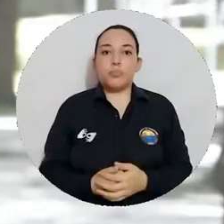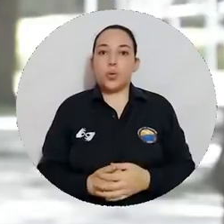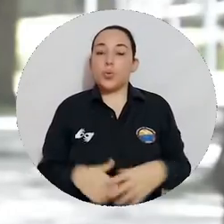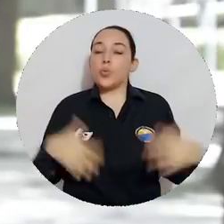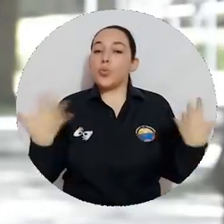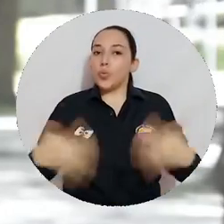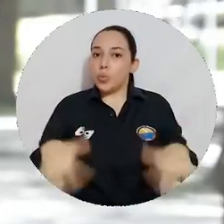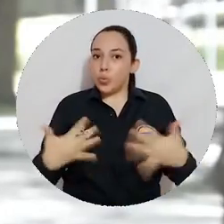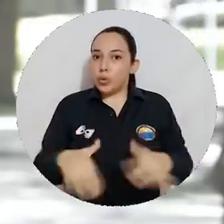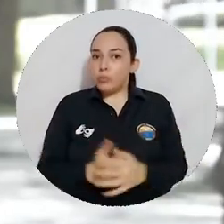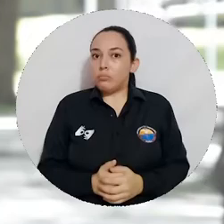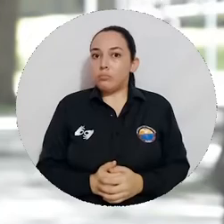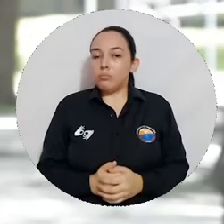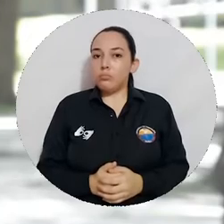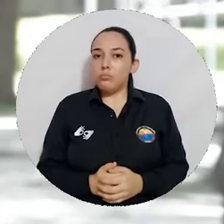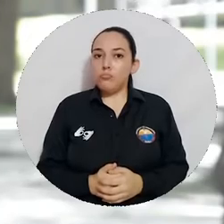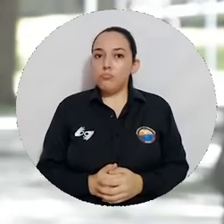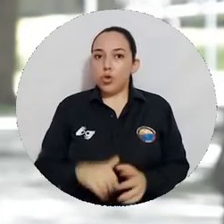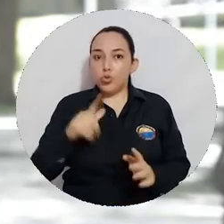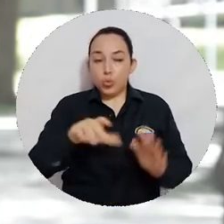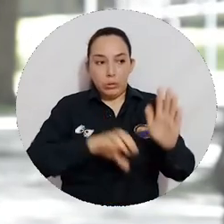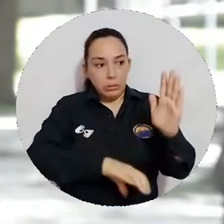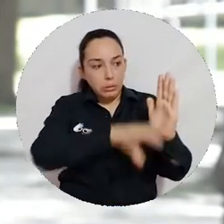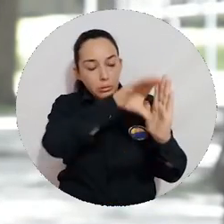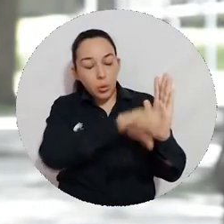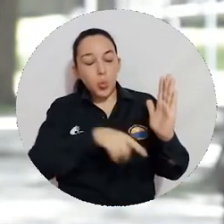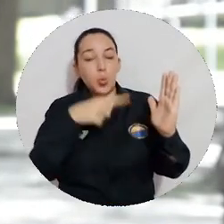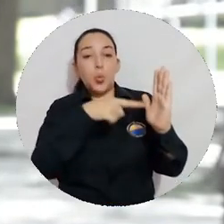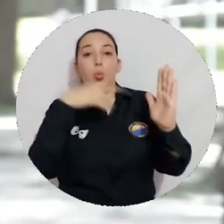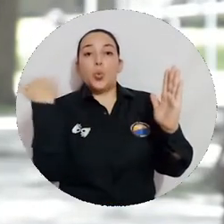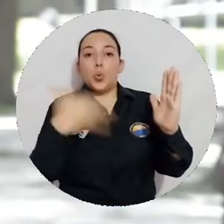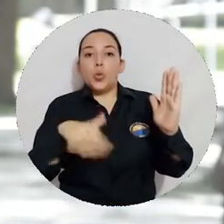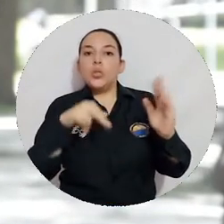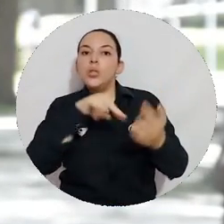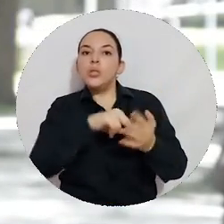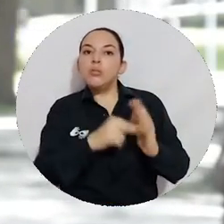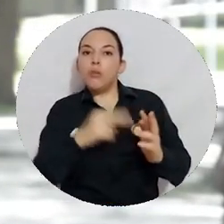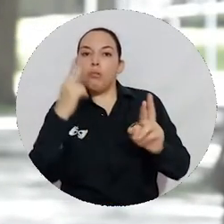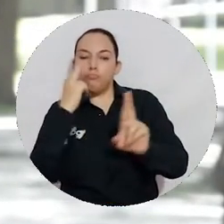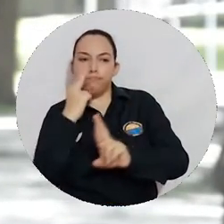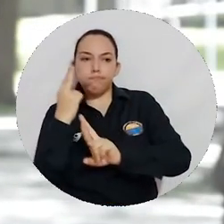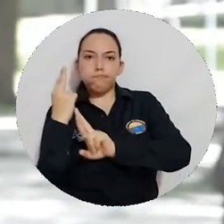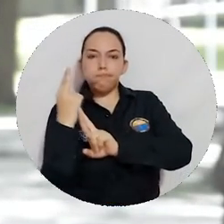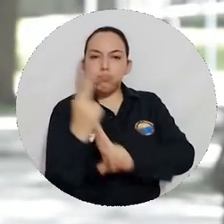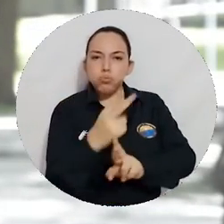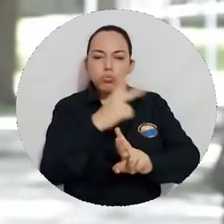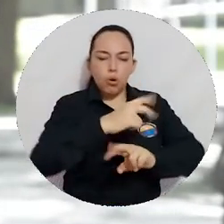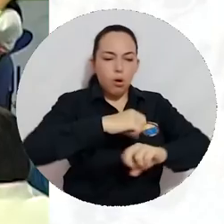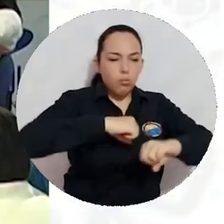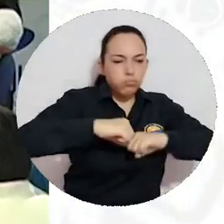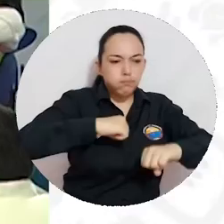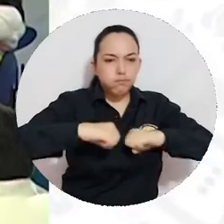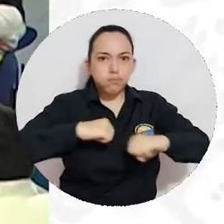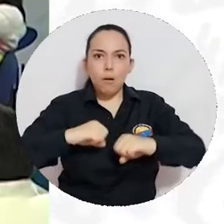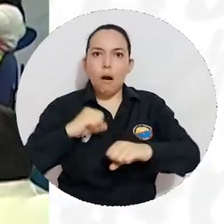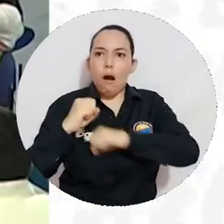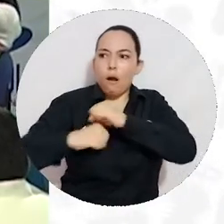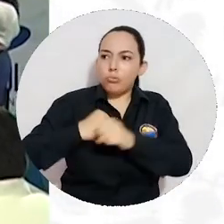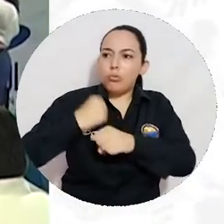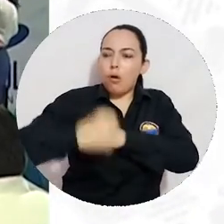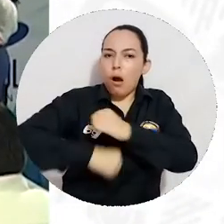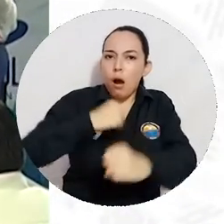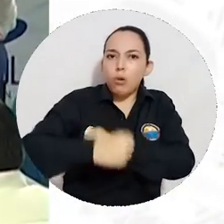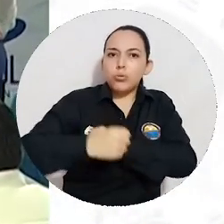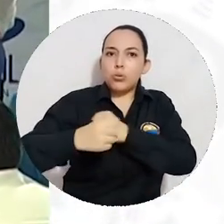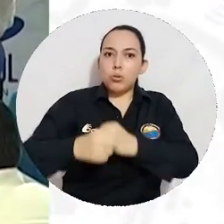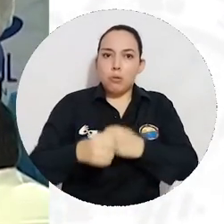estrategias. El significado que tiene, digamos, este certificado es ese reconocimiento de esa práctica de muchos años que